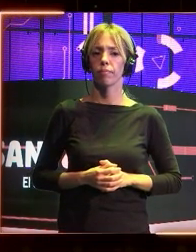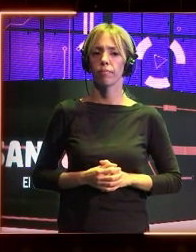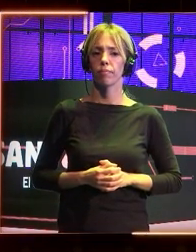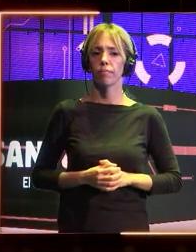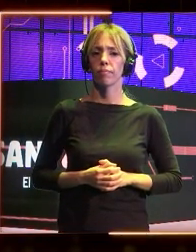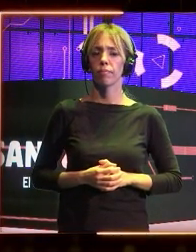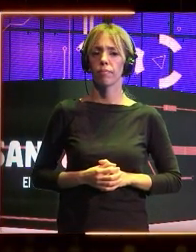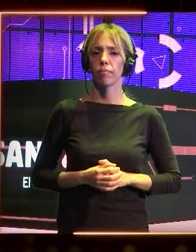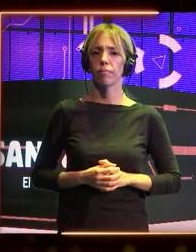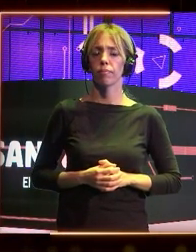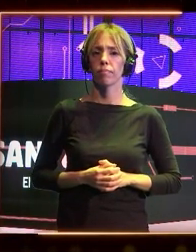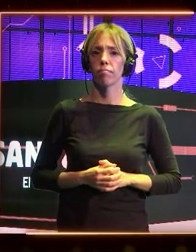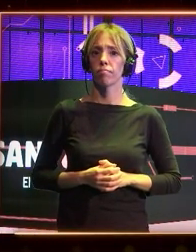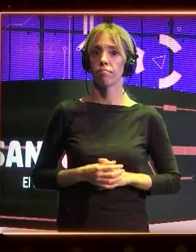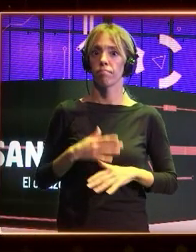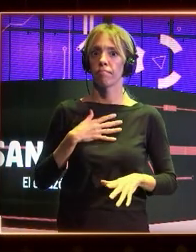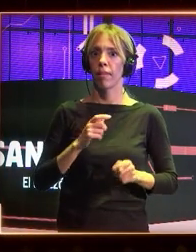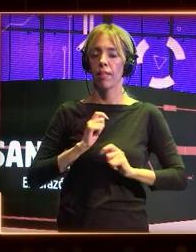manzana